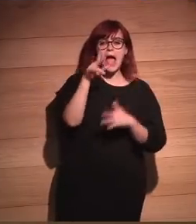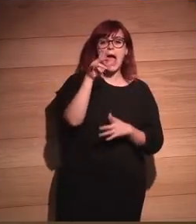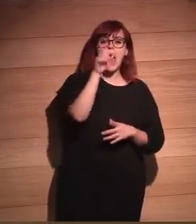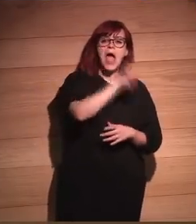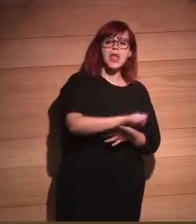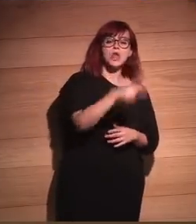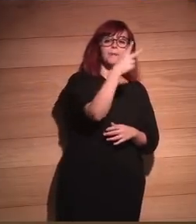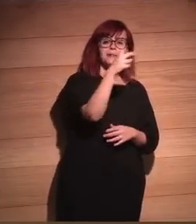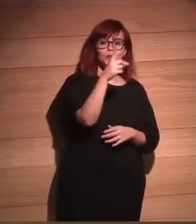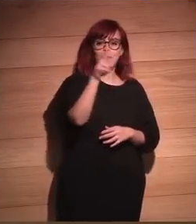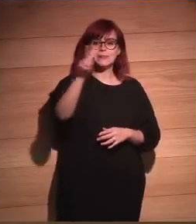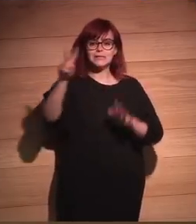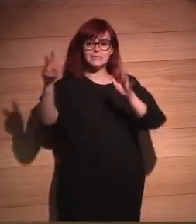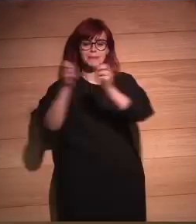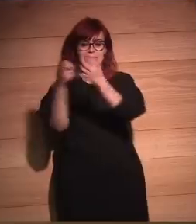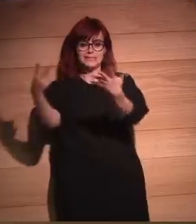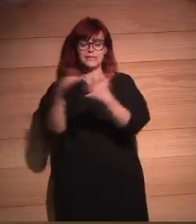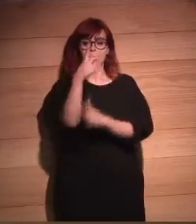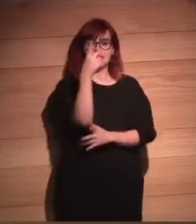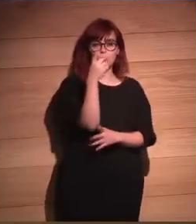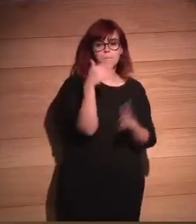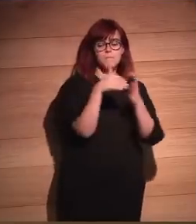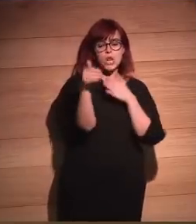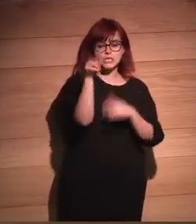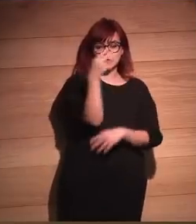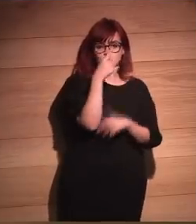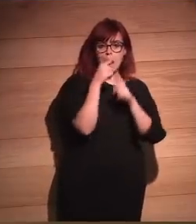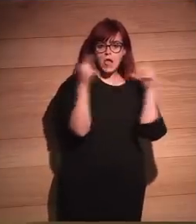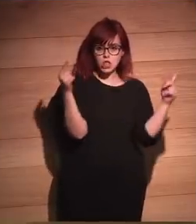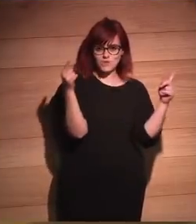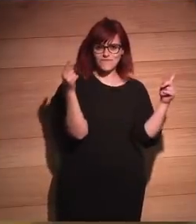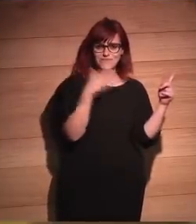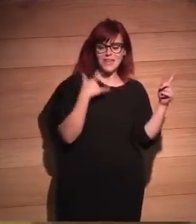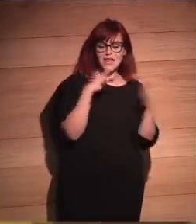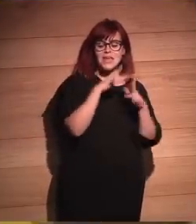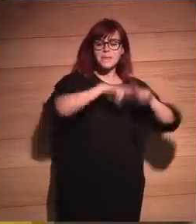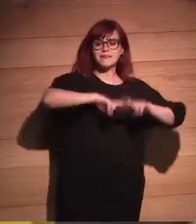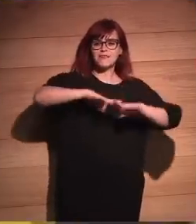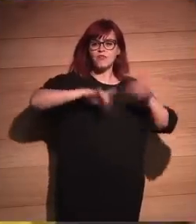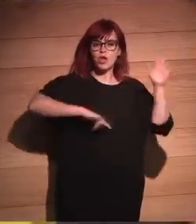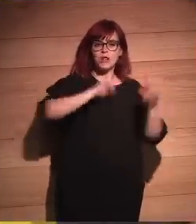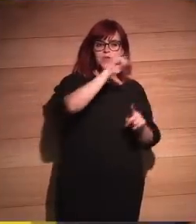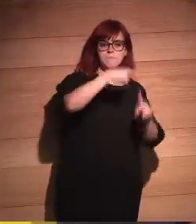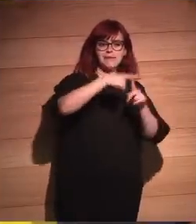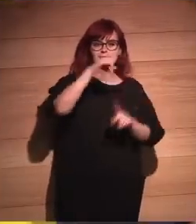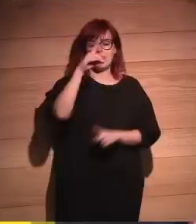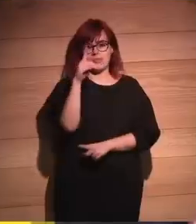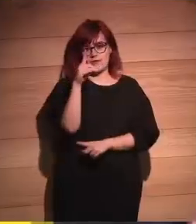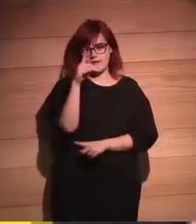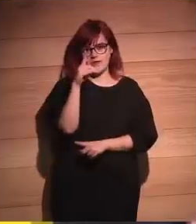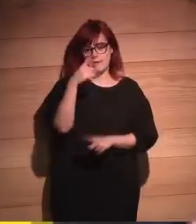21 al 27 20.000 millones de euros al año a investigación y desarrollo de inteligencia artificial.